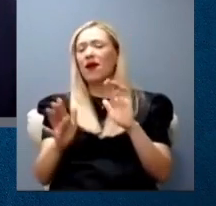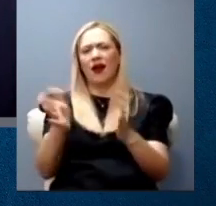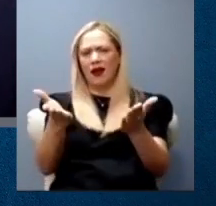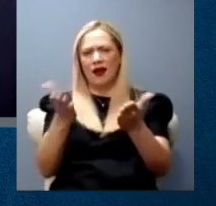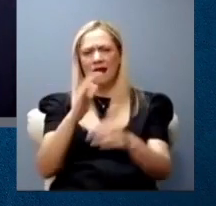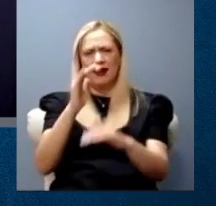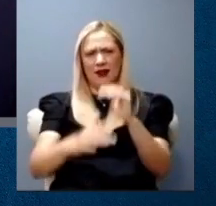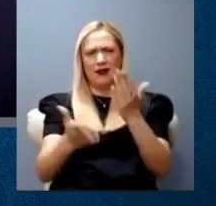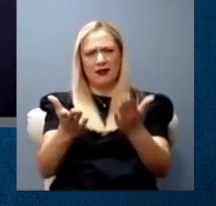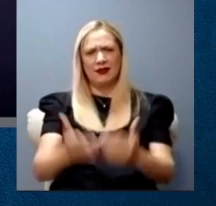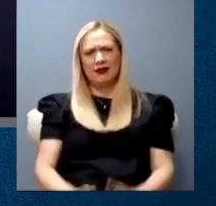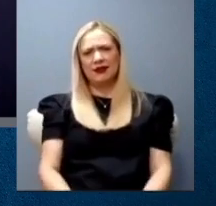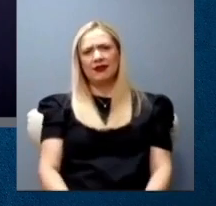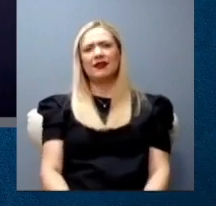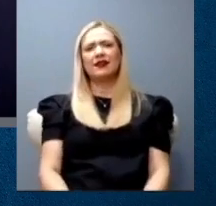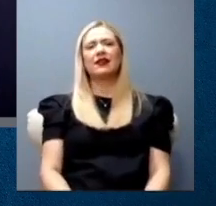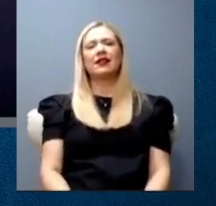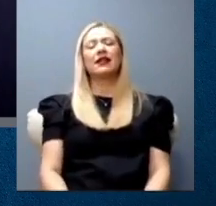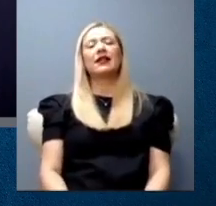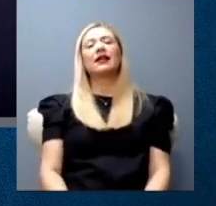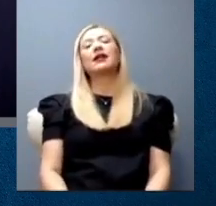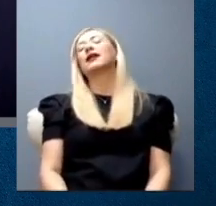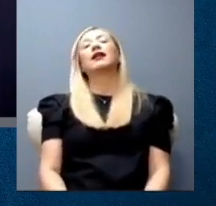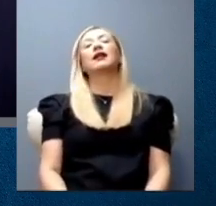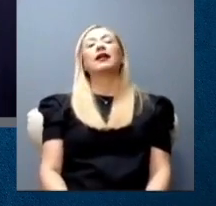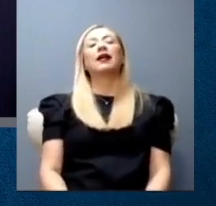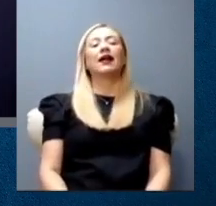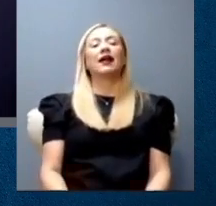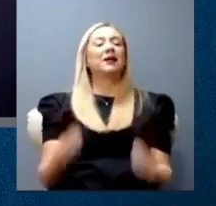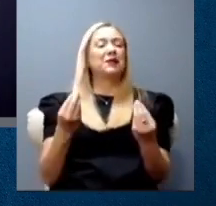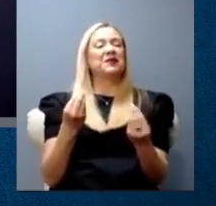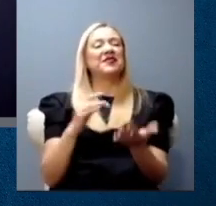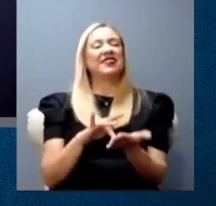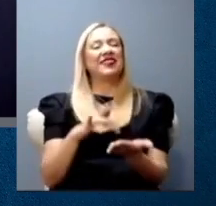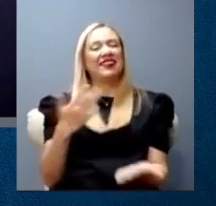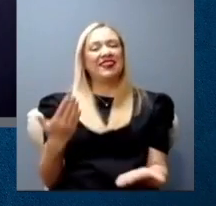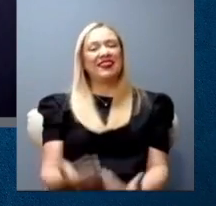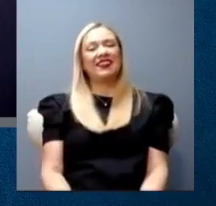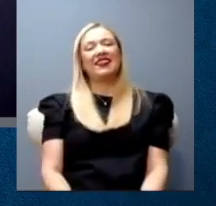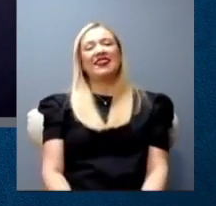tu idea. Bien, muchas gracias.